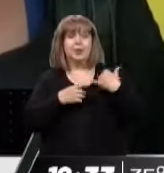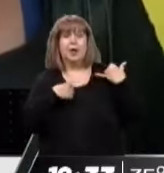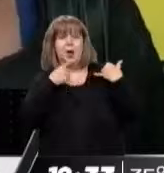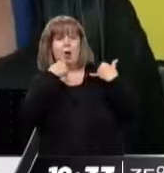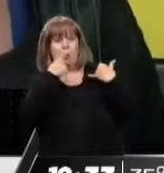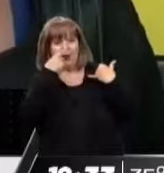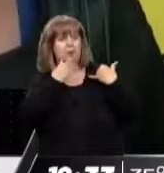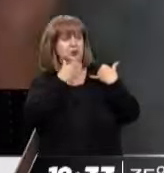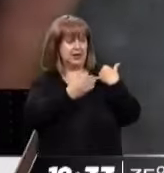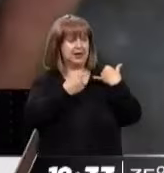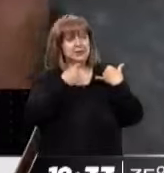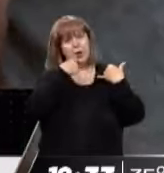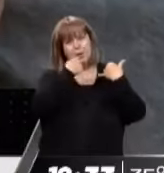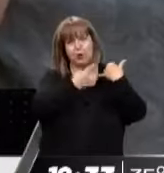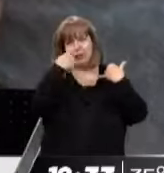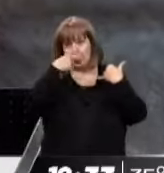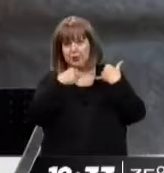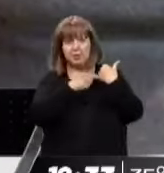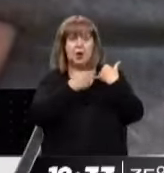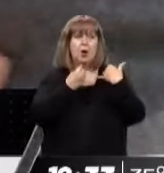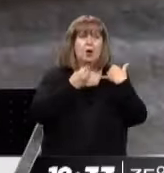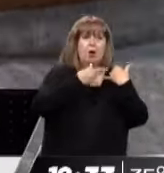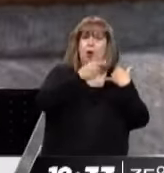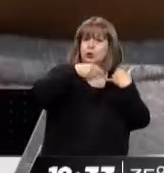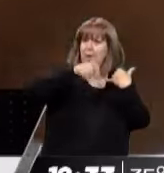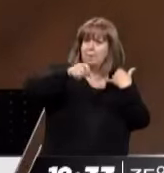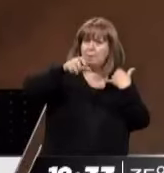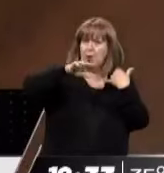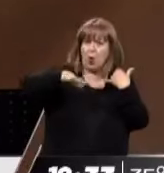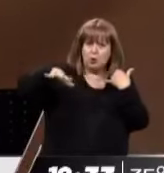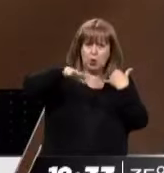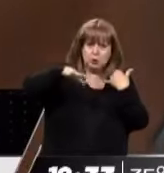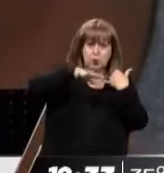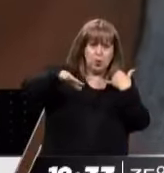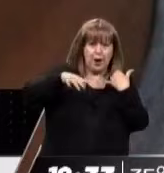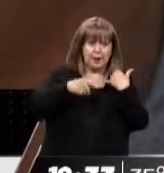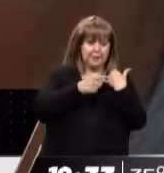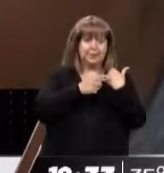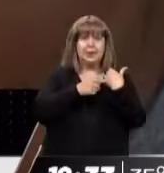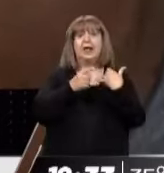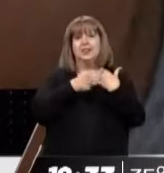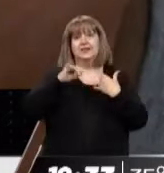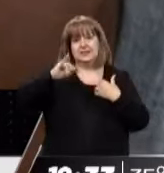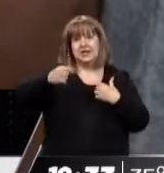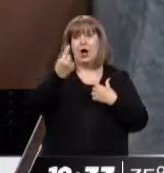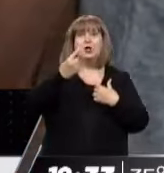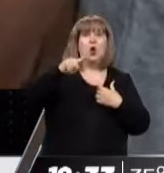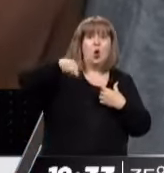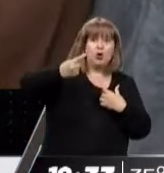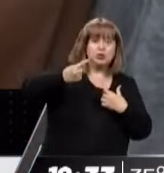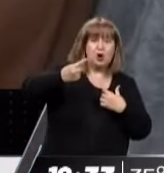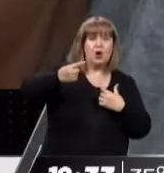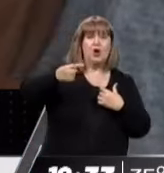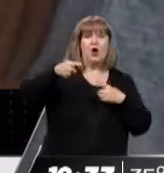instante que nos ha dedicado. Además de este privado, ¿con cuántos más se han reunido para ver con uno más,